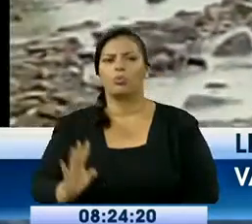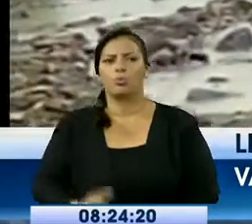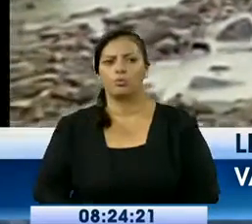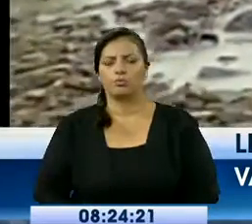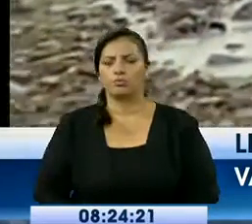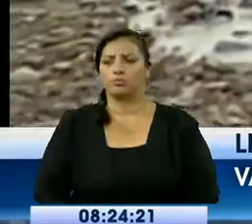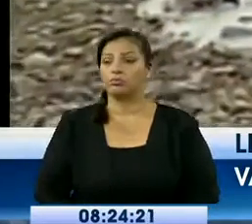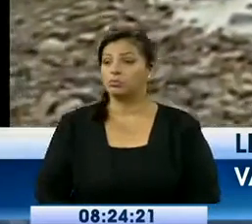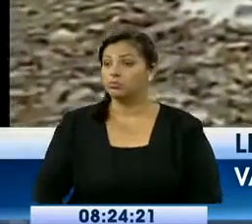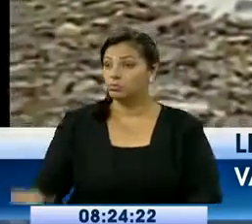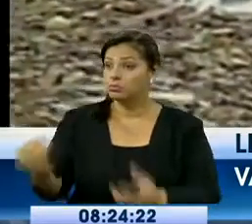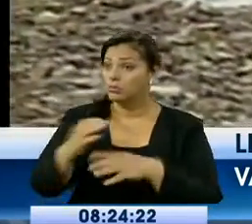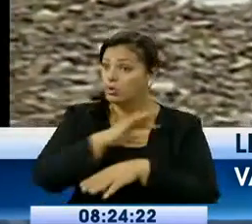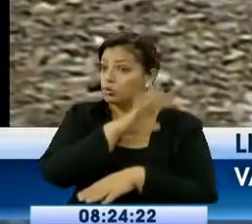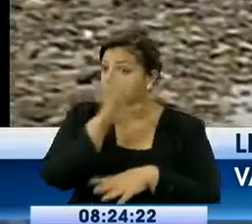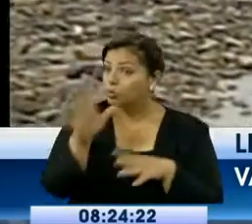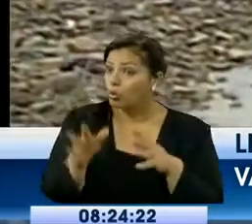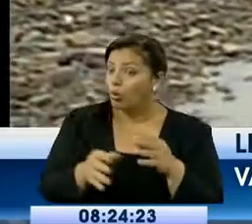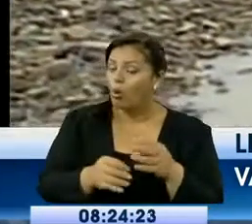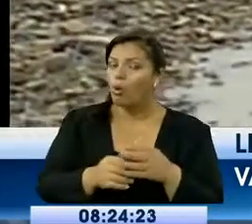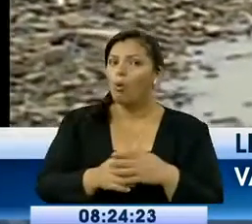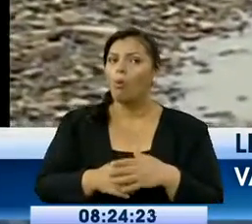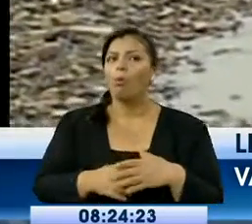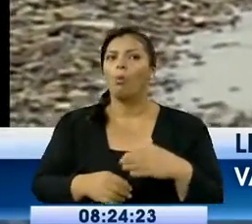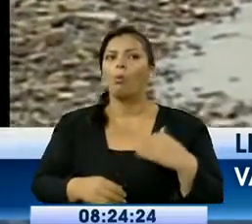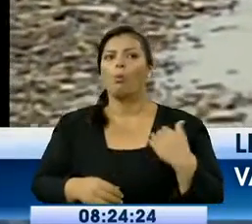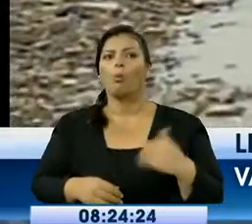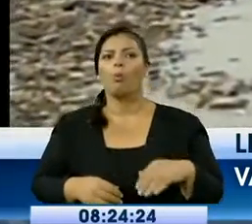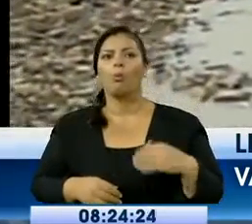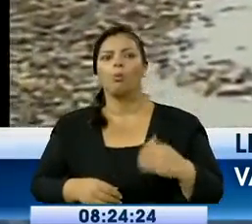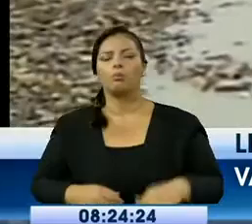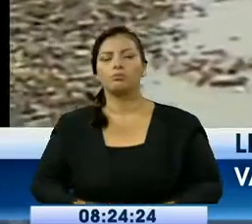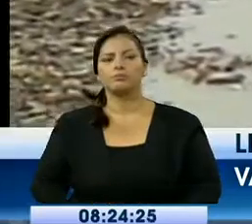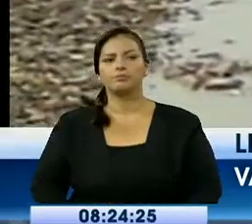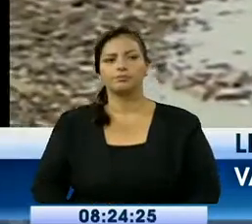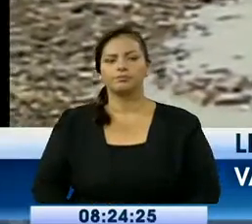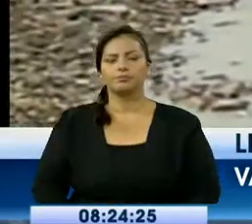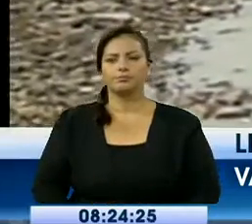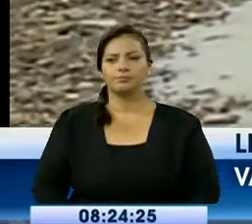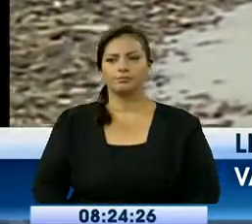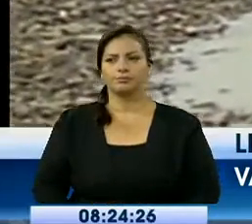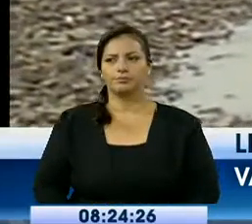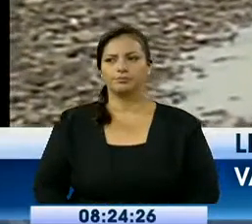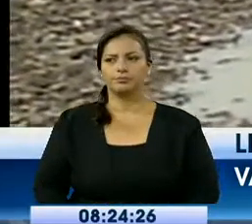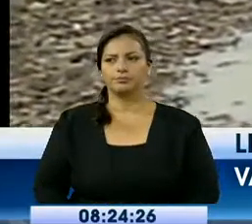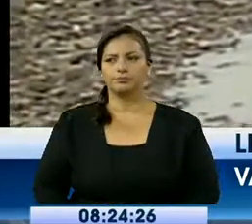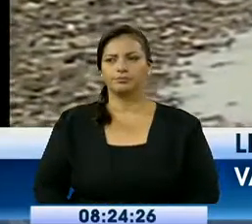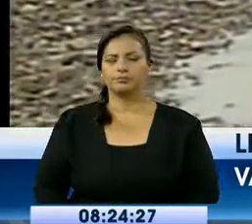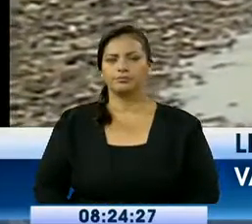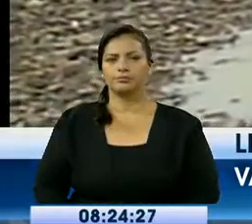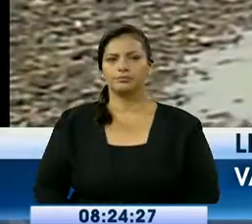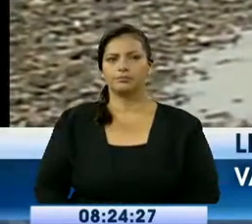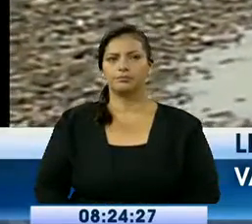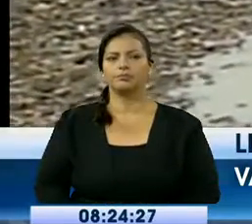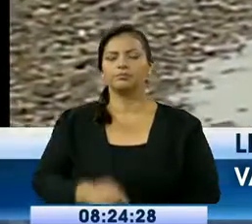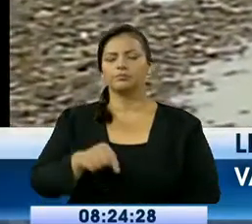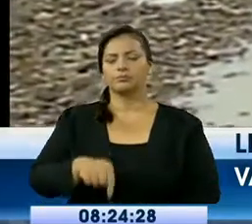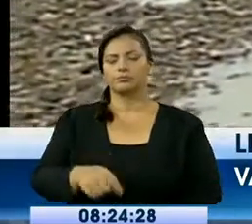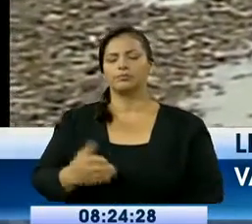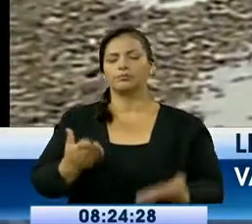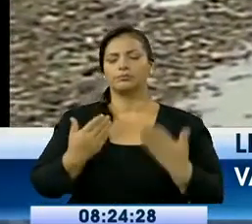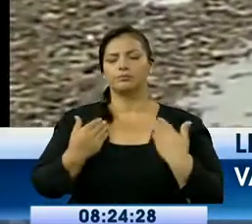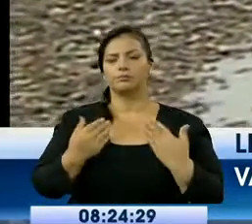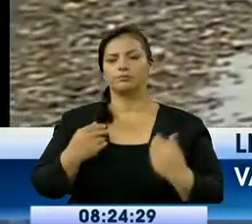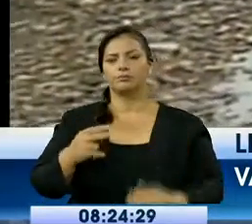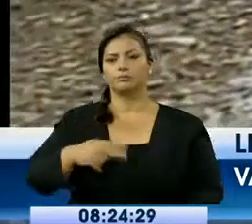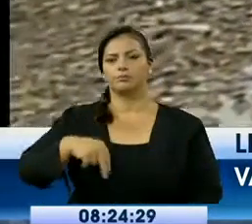la gente. Bueno, en todo caso, nosotros vamos a continuar, nos vamos a mantener en este punto de la ciudad de Guayaquil porque